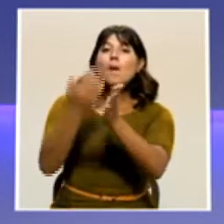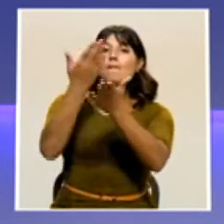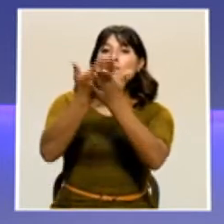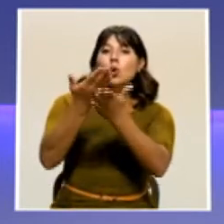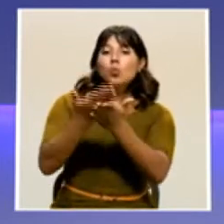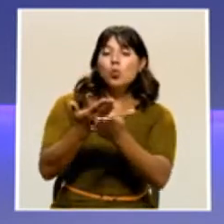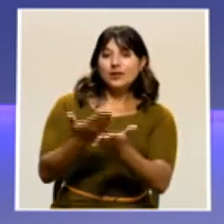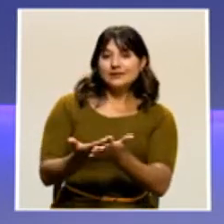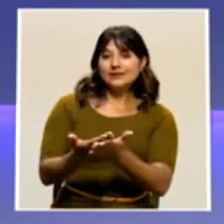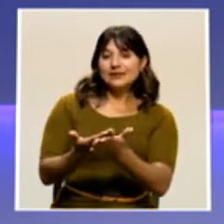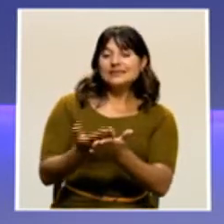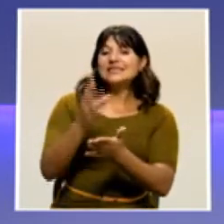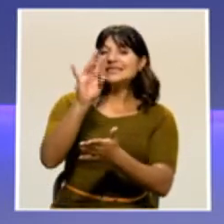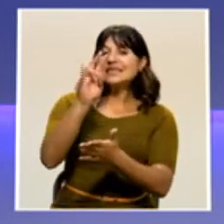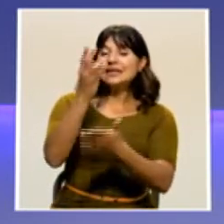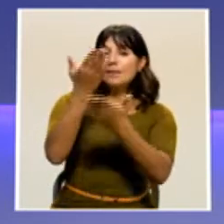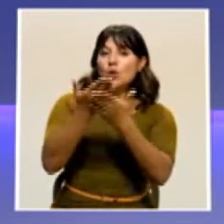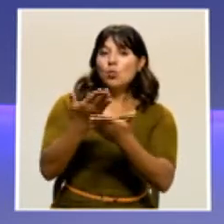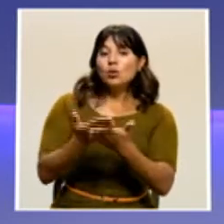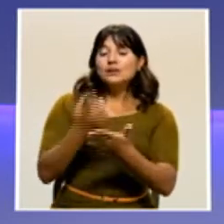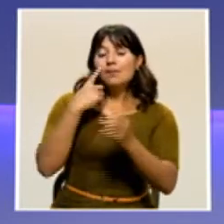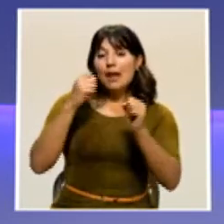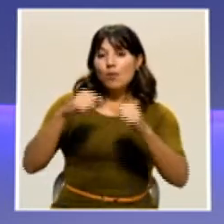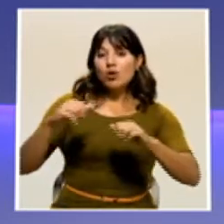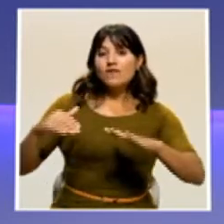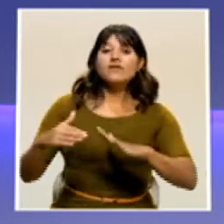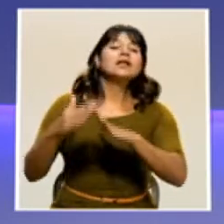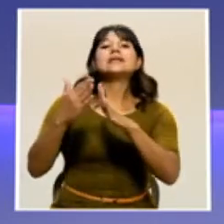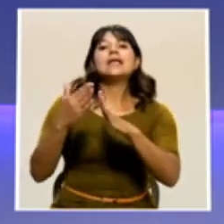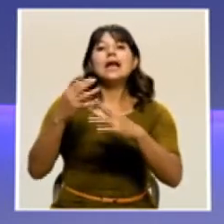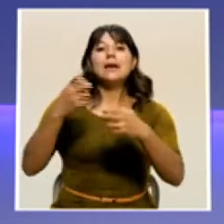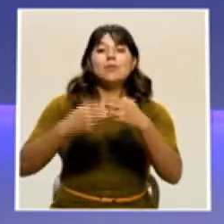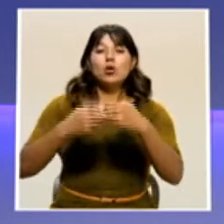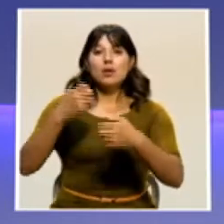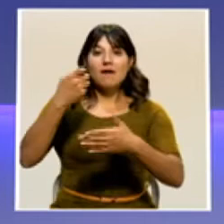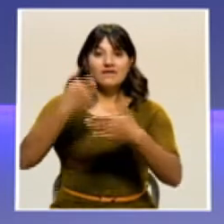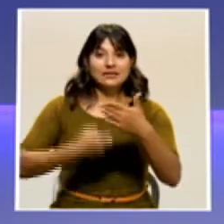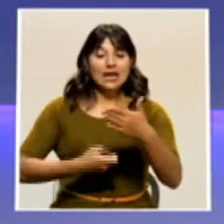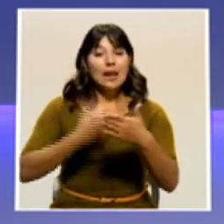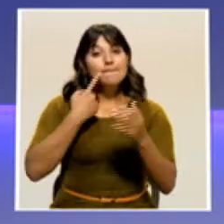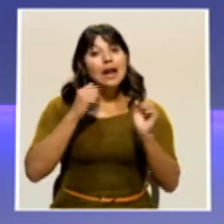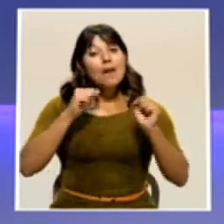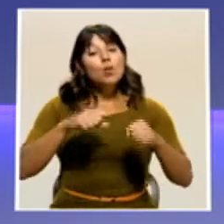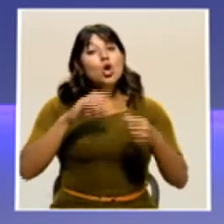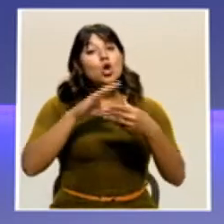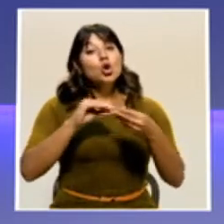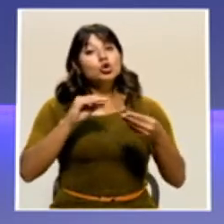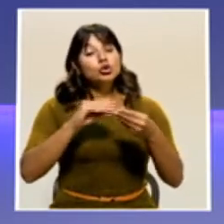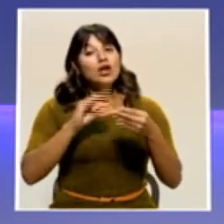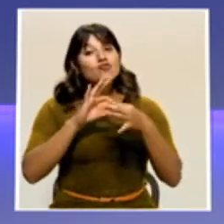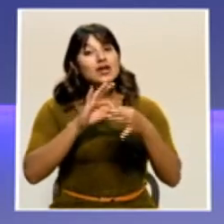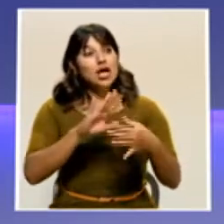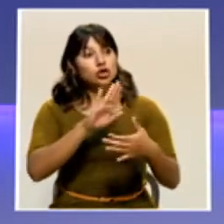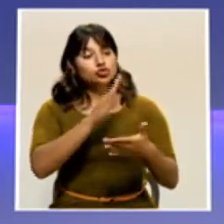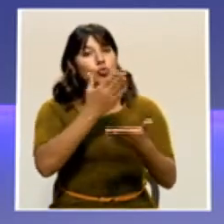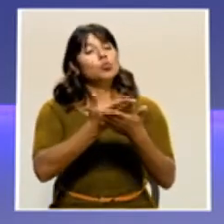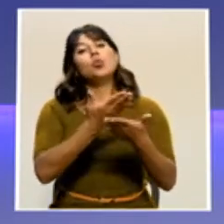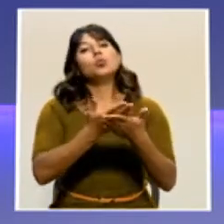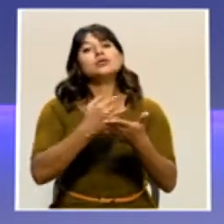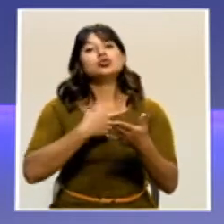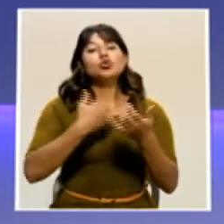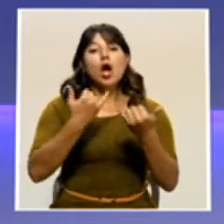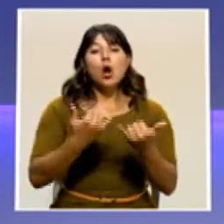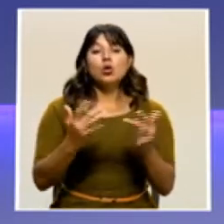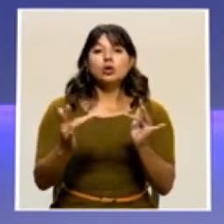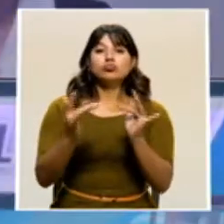enfrentar la crisis fiscal. Para que nos cuente sobre esa propuesta, tengo en Zoom a la Contralora